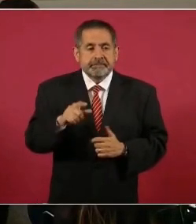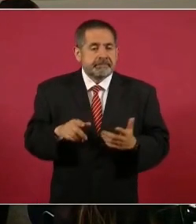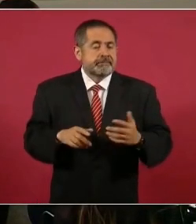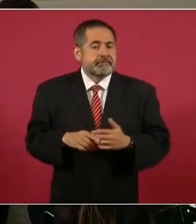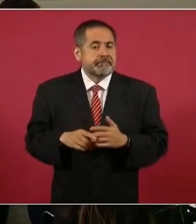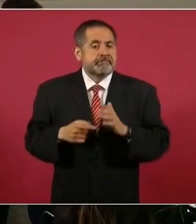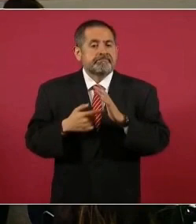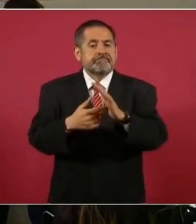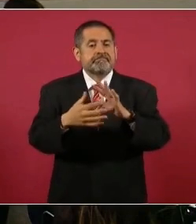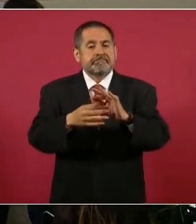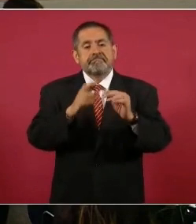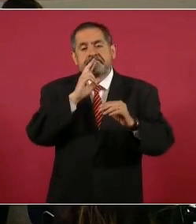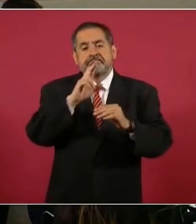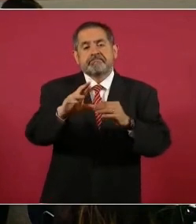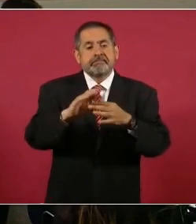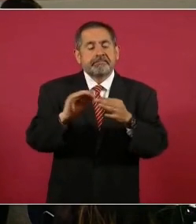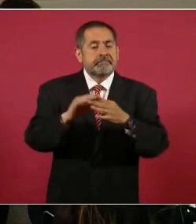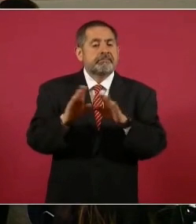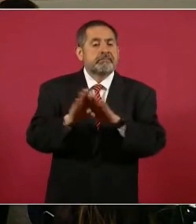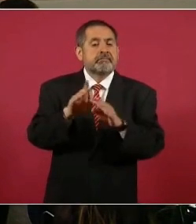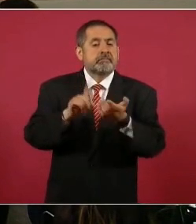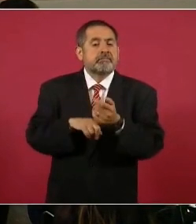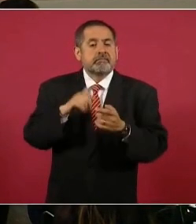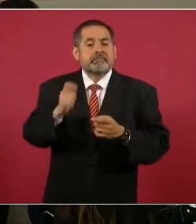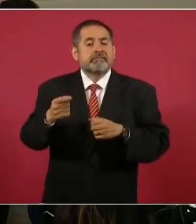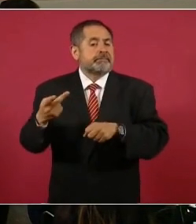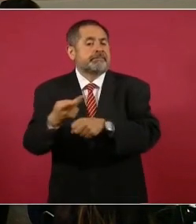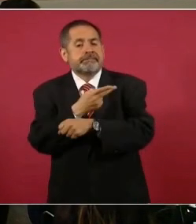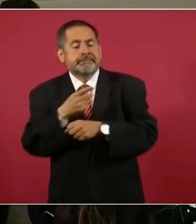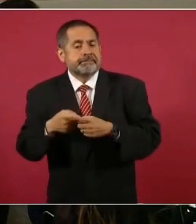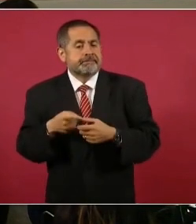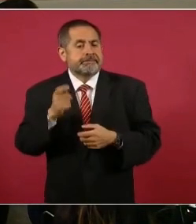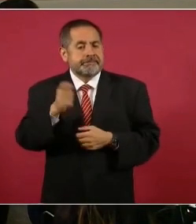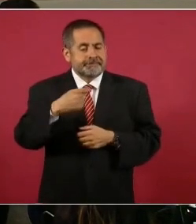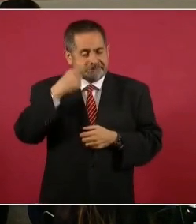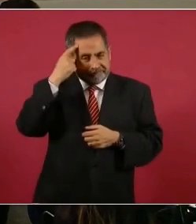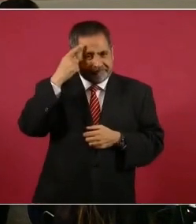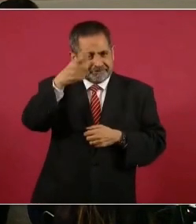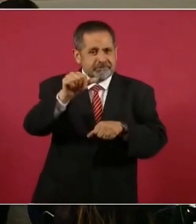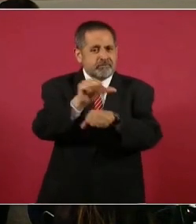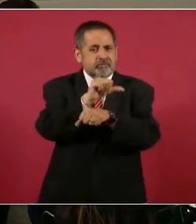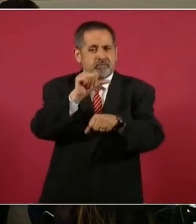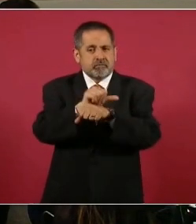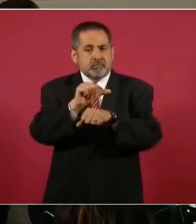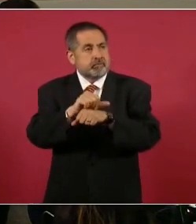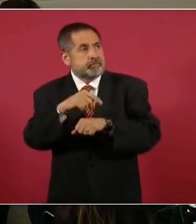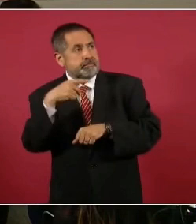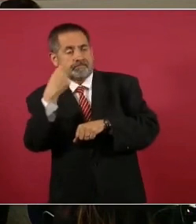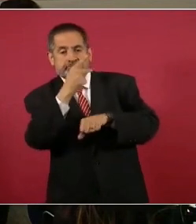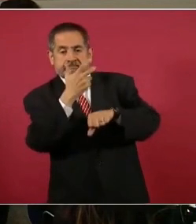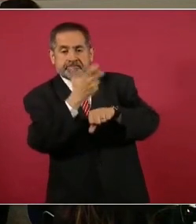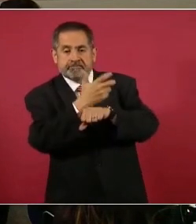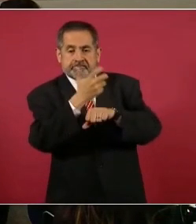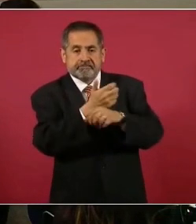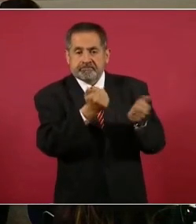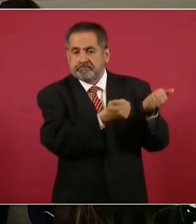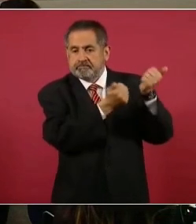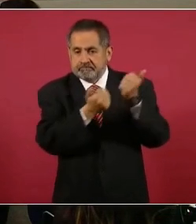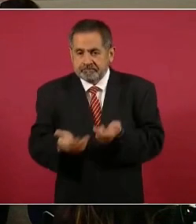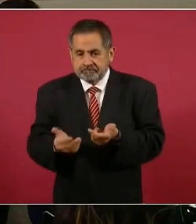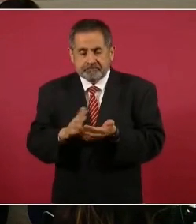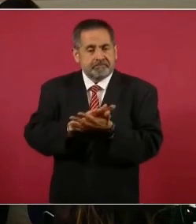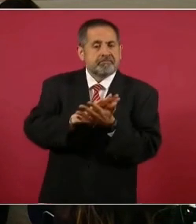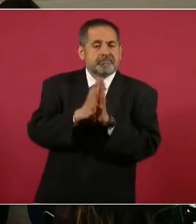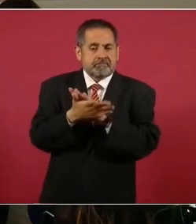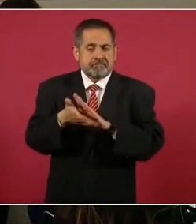daremos el reporte de la regularización de los autos de procedencia extranjera muy brevemente